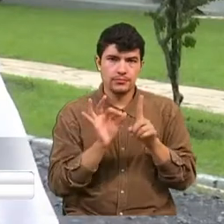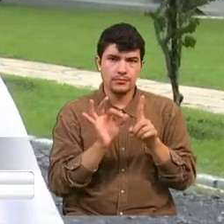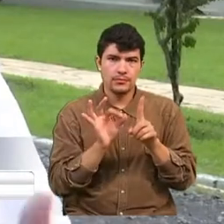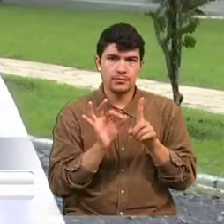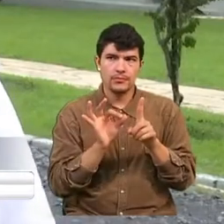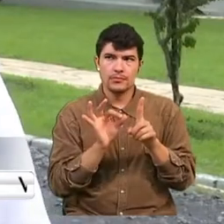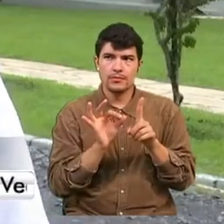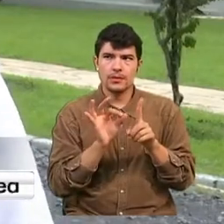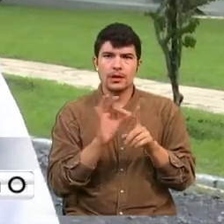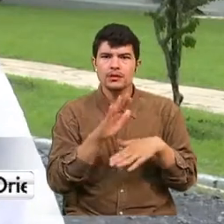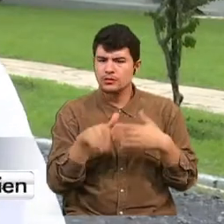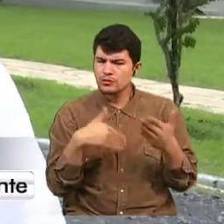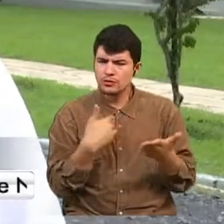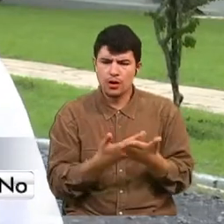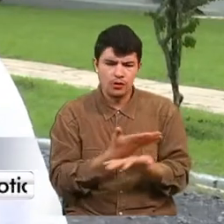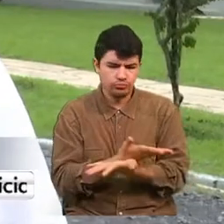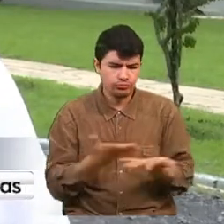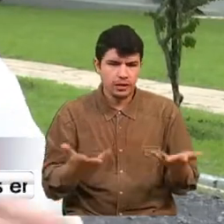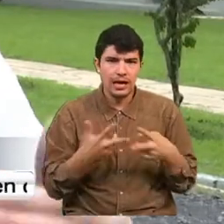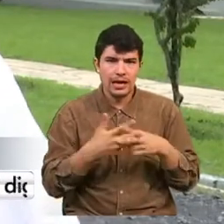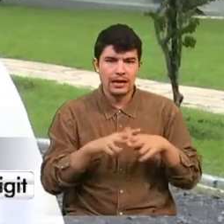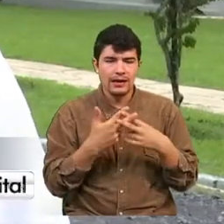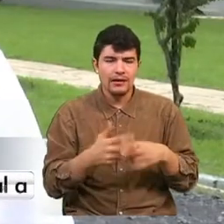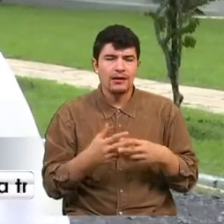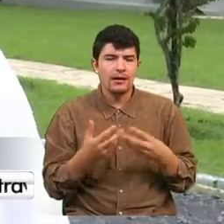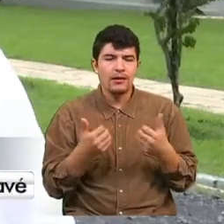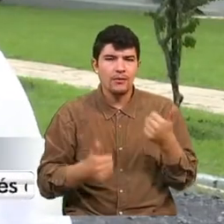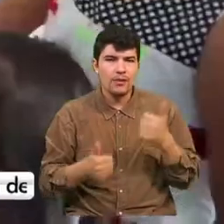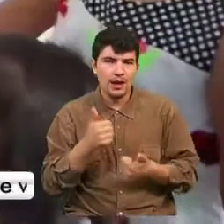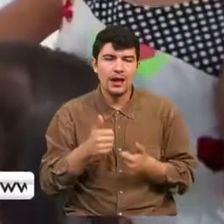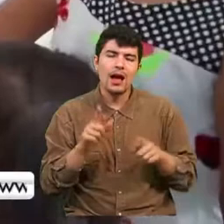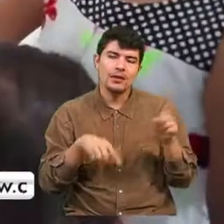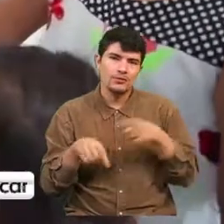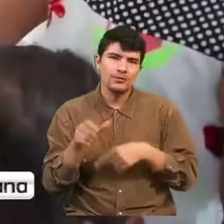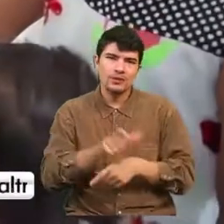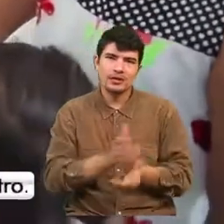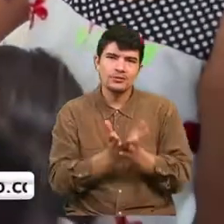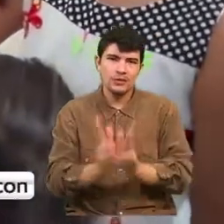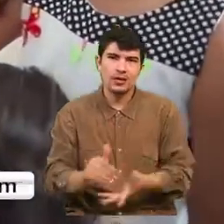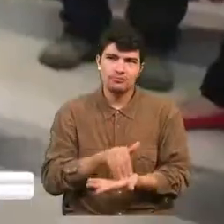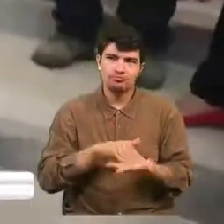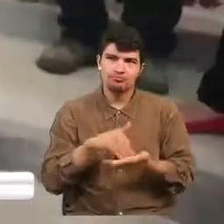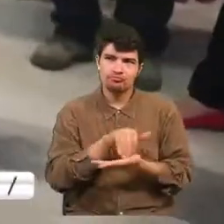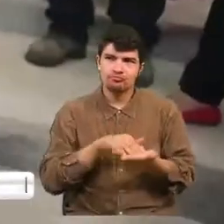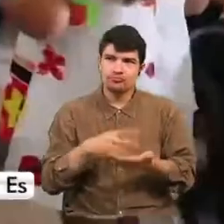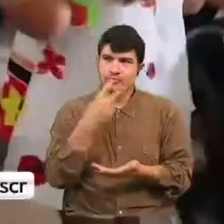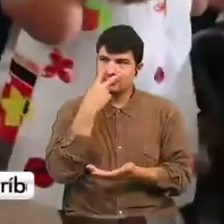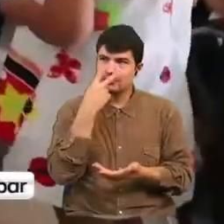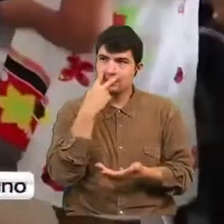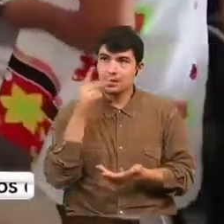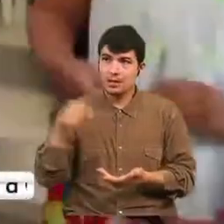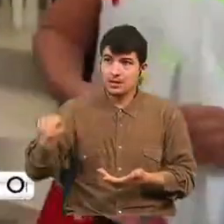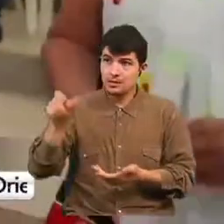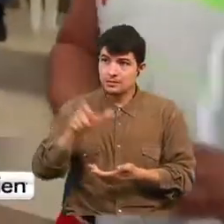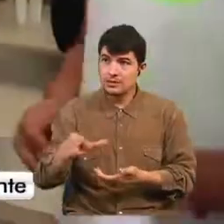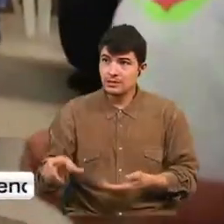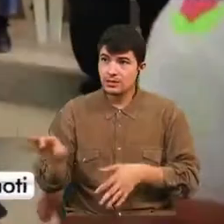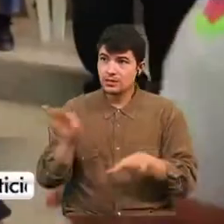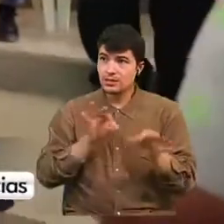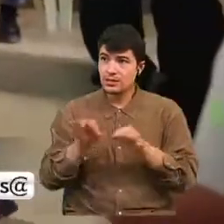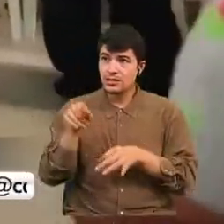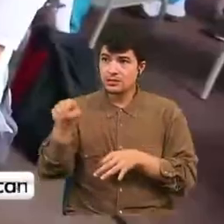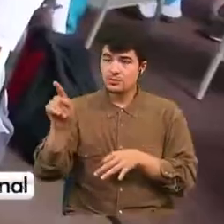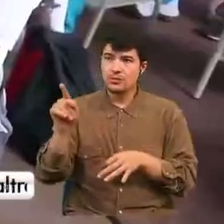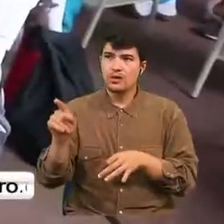las suficientes herramientas, en este caso, cuando hay deficiencias visuales. Estas personas fueron seleccionadas por la Alcaldía de Puente